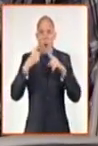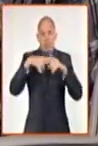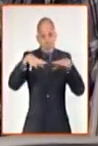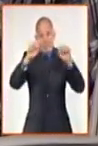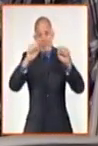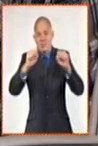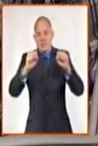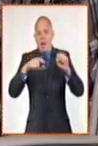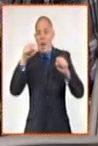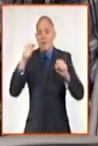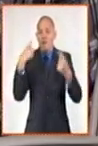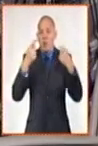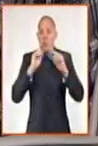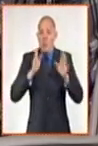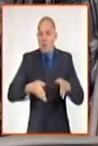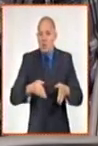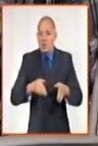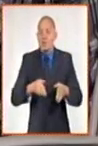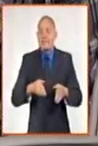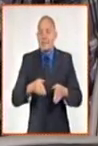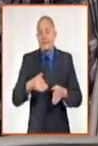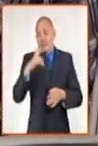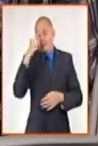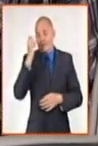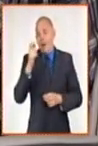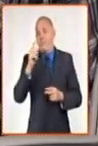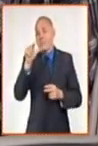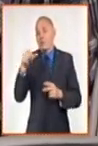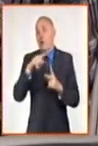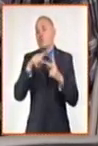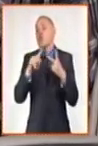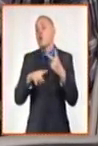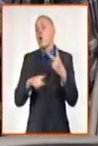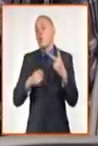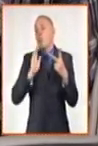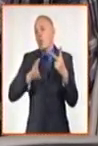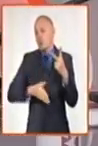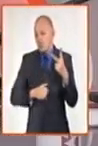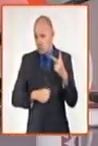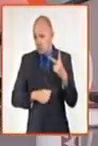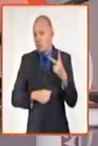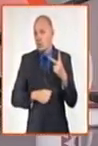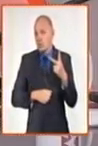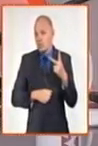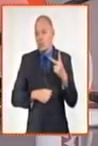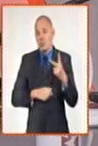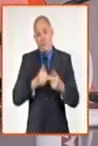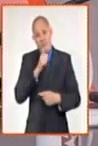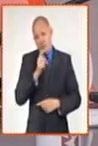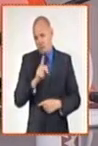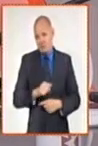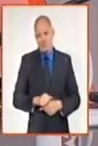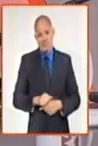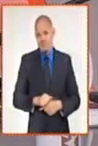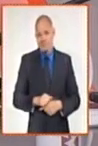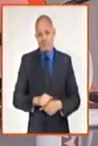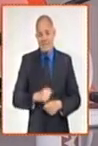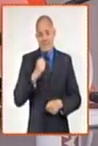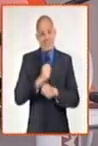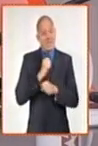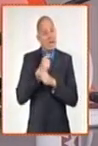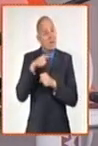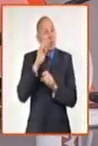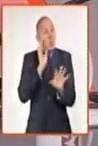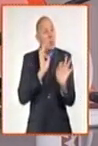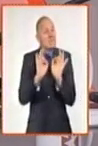vida. Sí, tenemos dos compañeros que han perdido la vida. Trabajando incansablemente en estas circunstancias, los trabajadores,